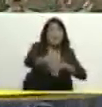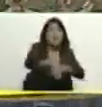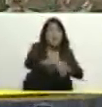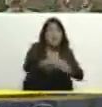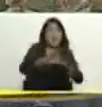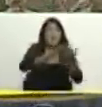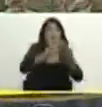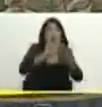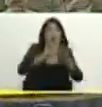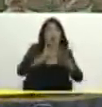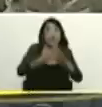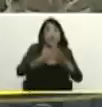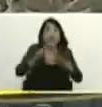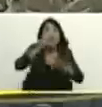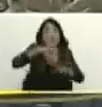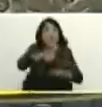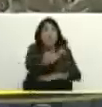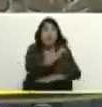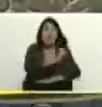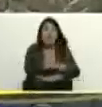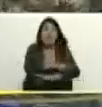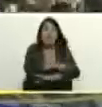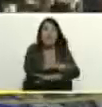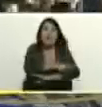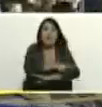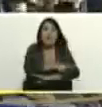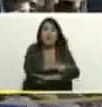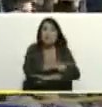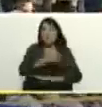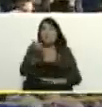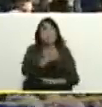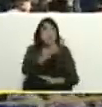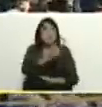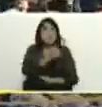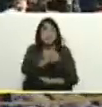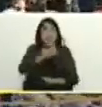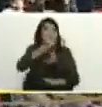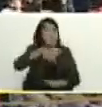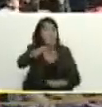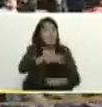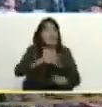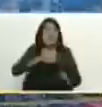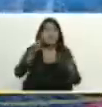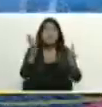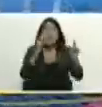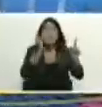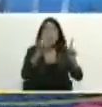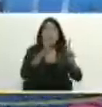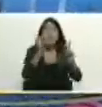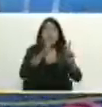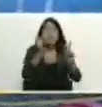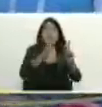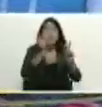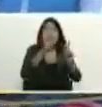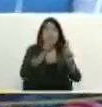Nuestro pueblo valiente se autoconvocó para un gran cacerolazo nacional. No